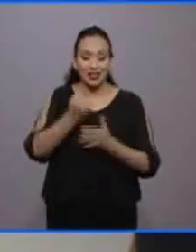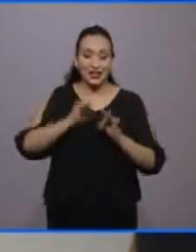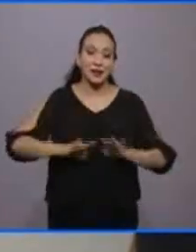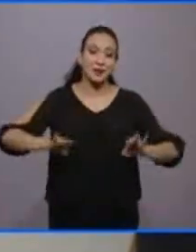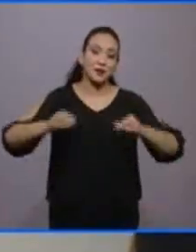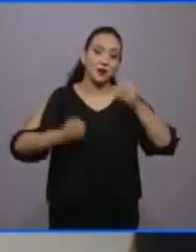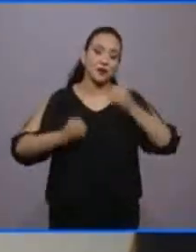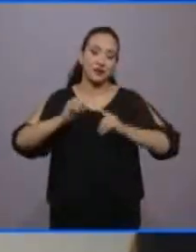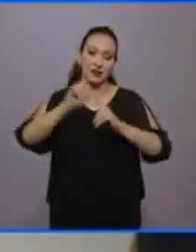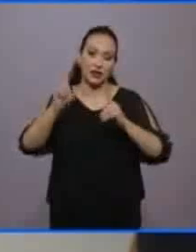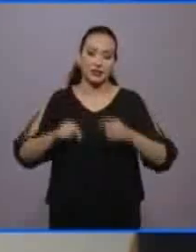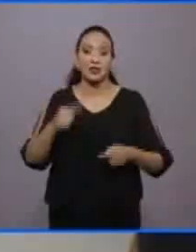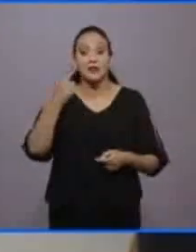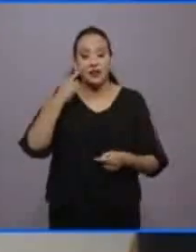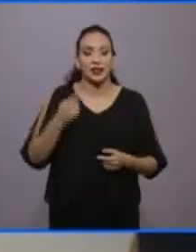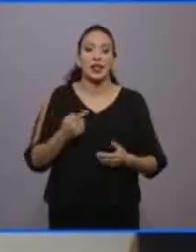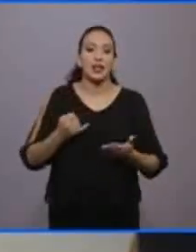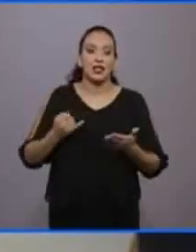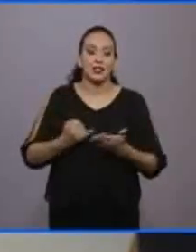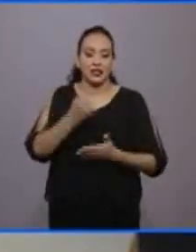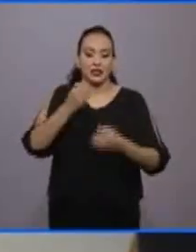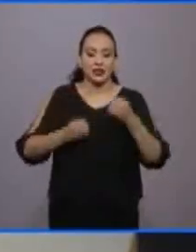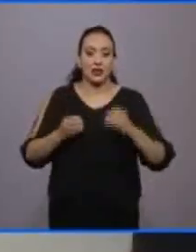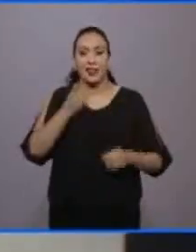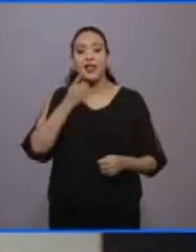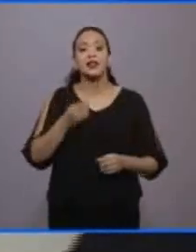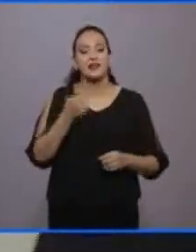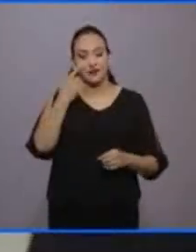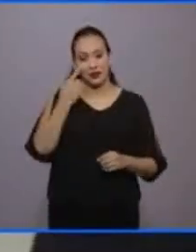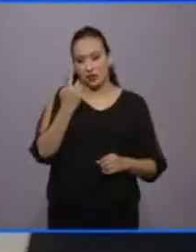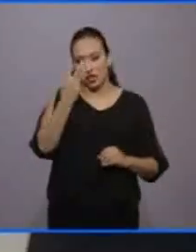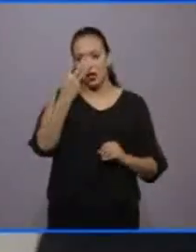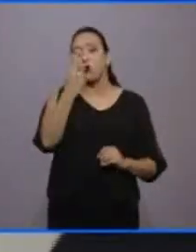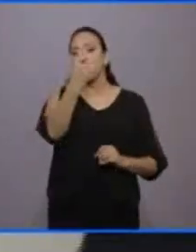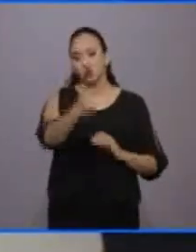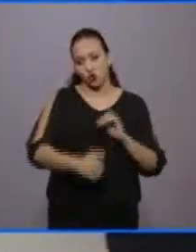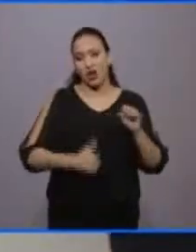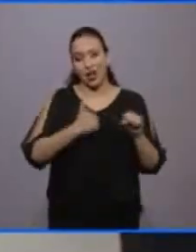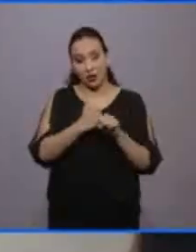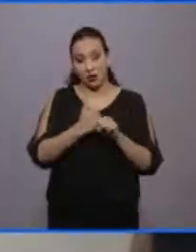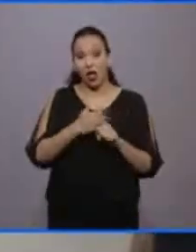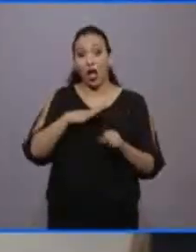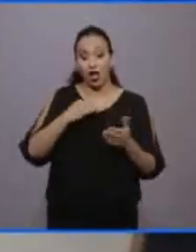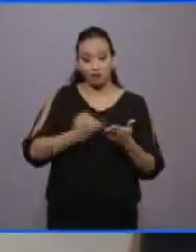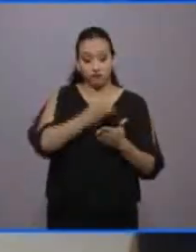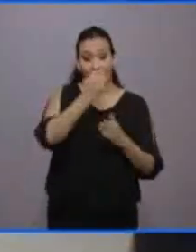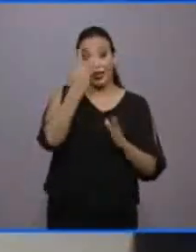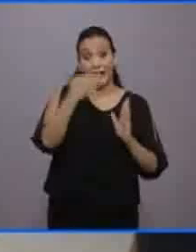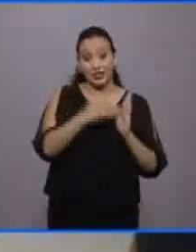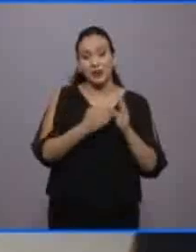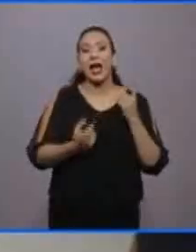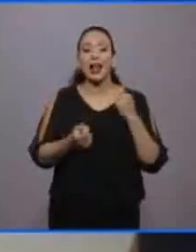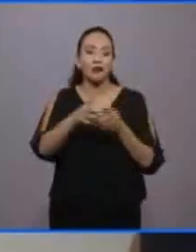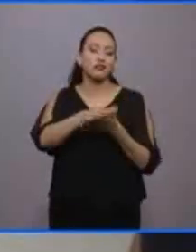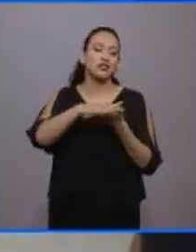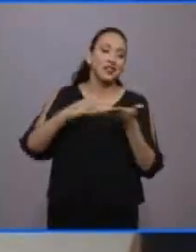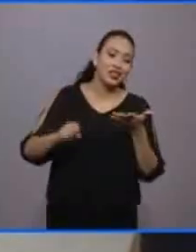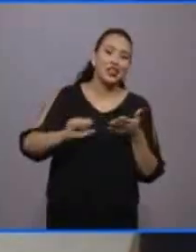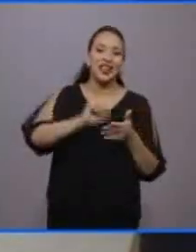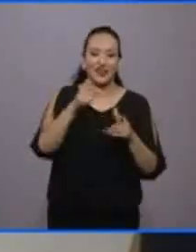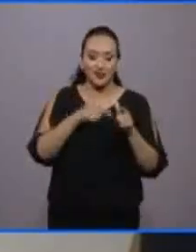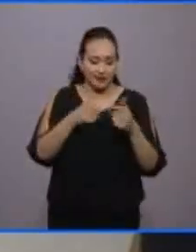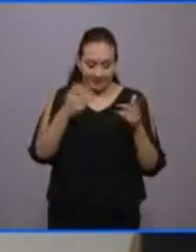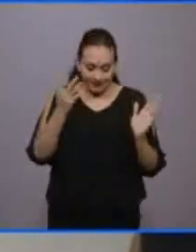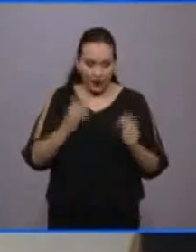la Suprema Corte nada más decide más de 3,000 asuntos al año, muchos de ellos son, pues se desechan, etcétera, pues